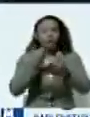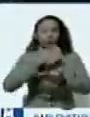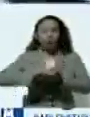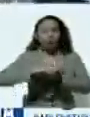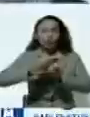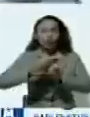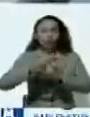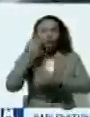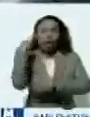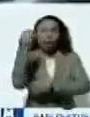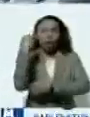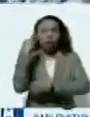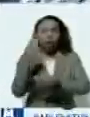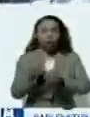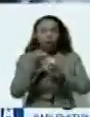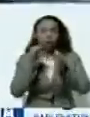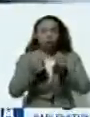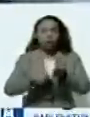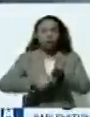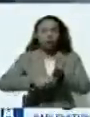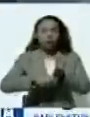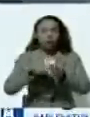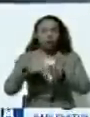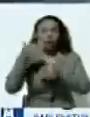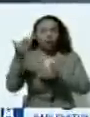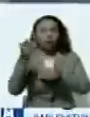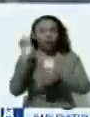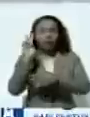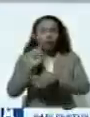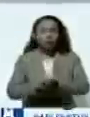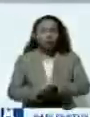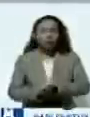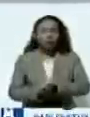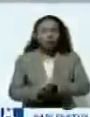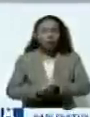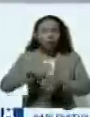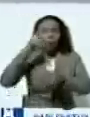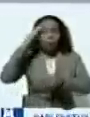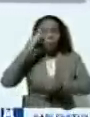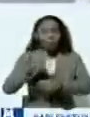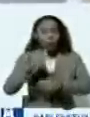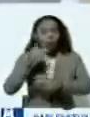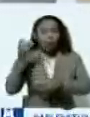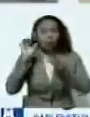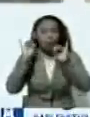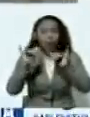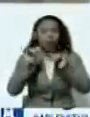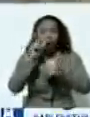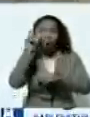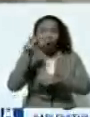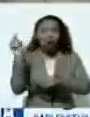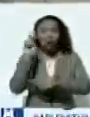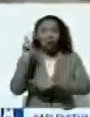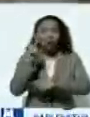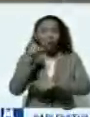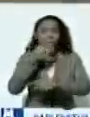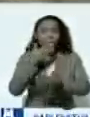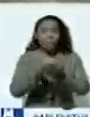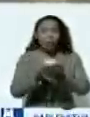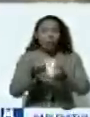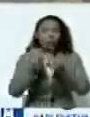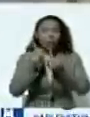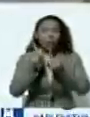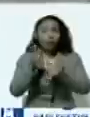y posteriormente entregando su cédula venezolana. Sin embargo, oficiales determinaron que se trataba del mismo sujeto venezolano requerido por las